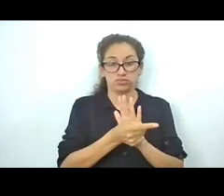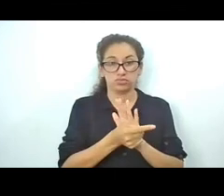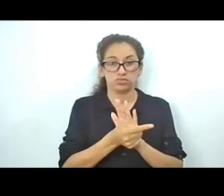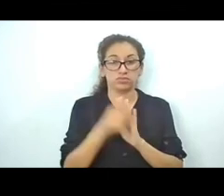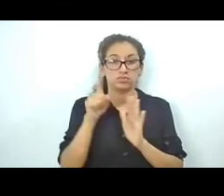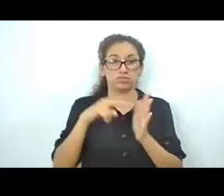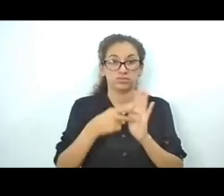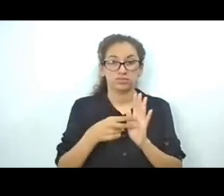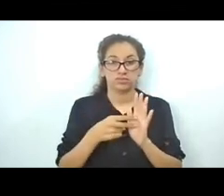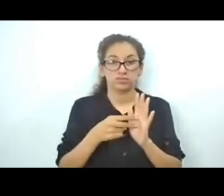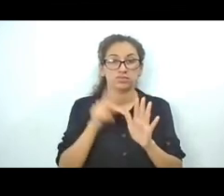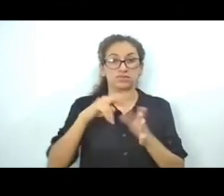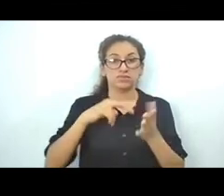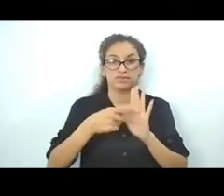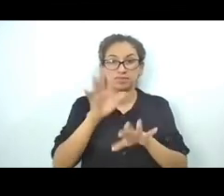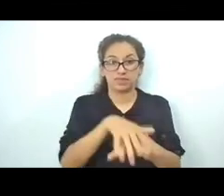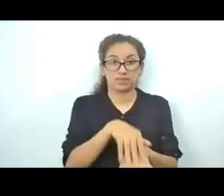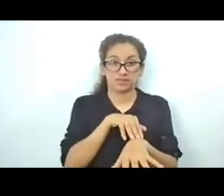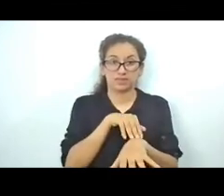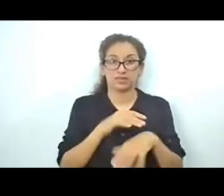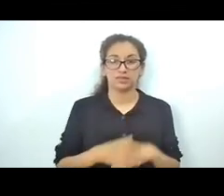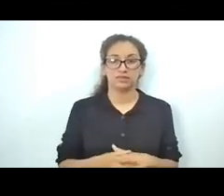es eyaculación retardada?